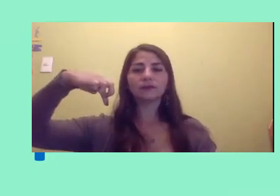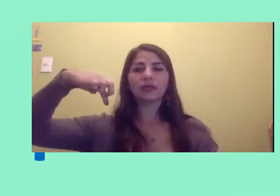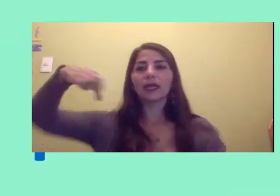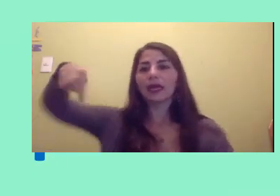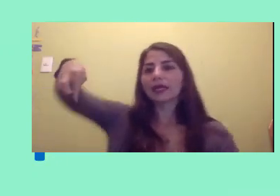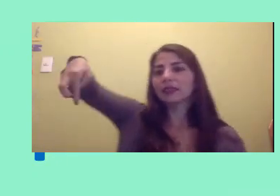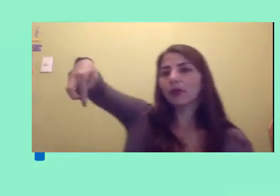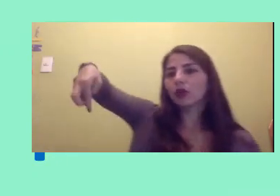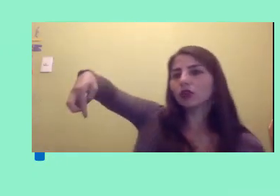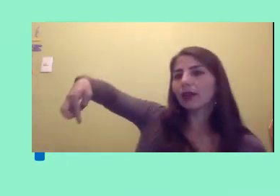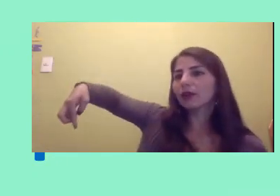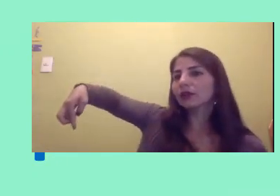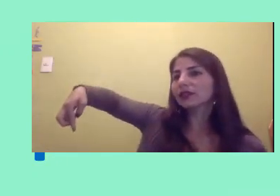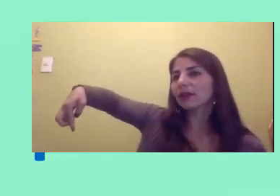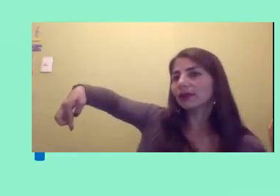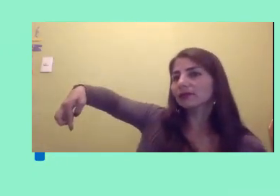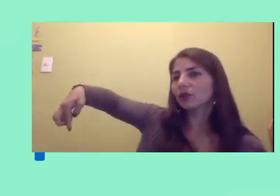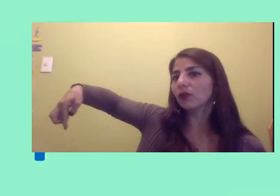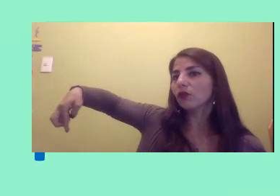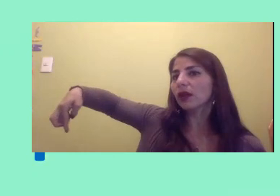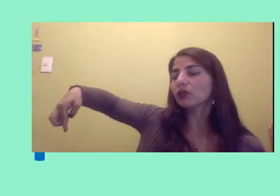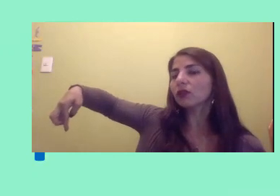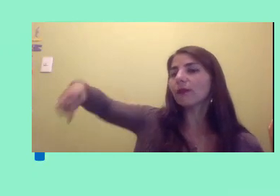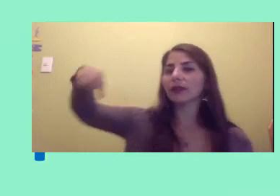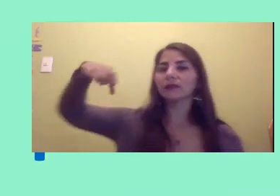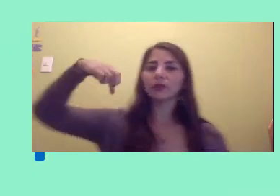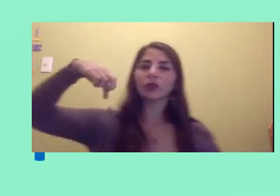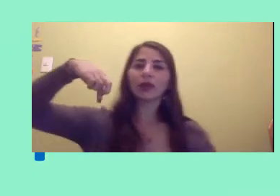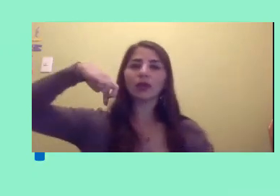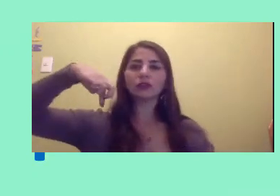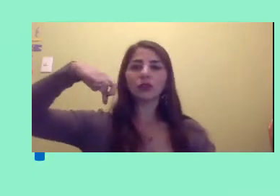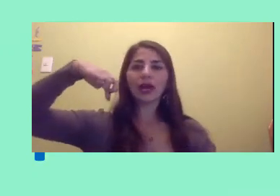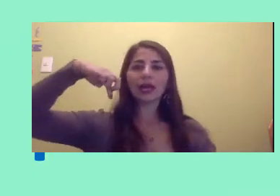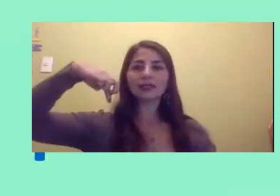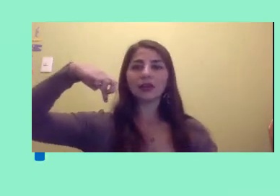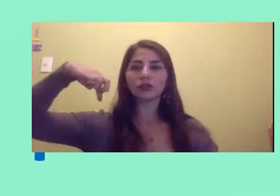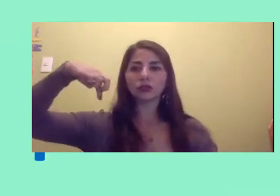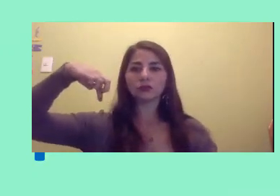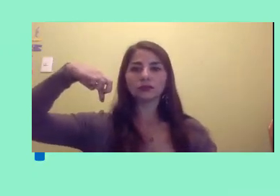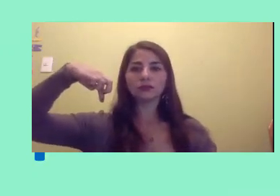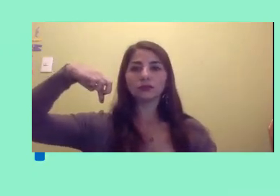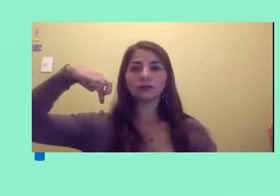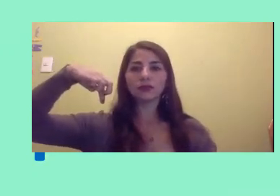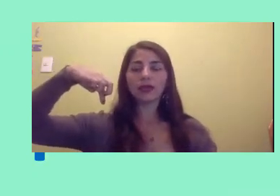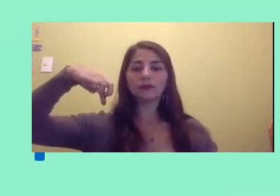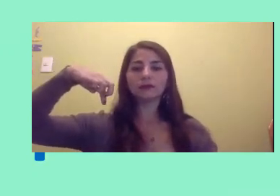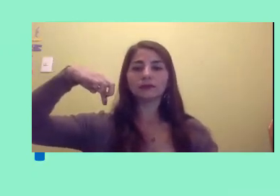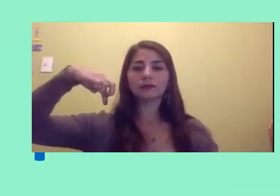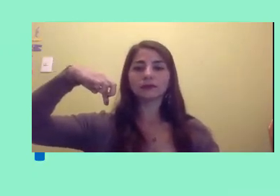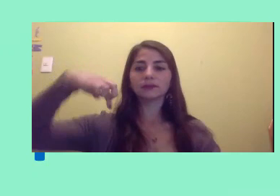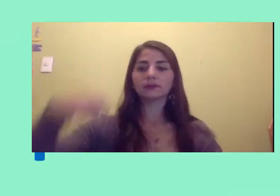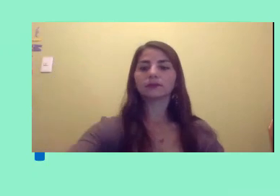¿ya? Así pongo yo la mano hacia mí, como dibujando una P, pero la muestro hacia el otro,